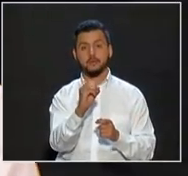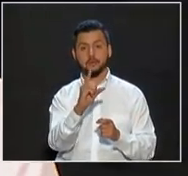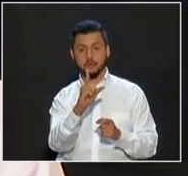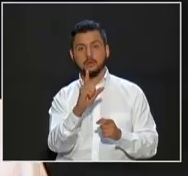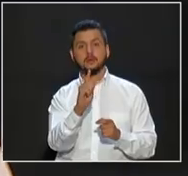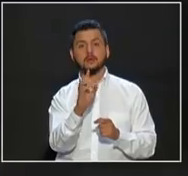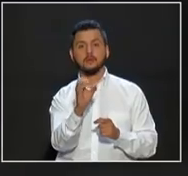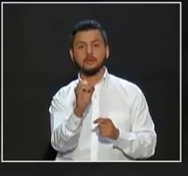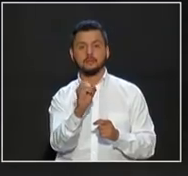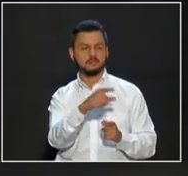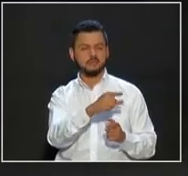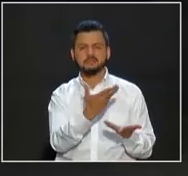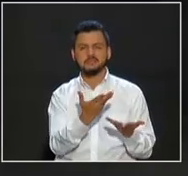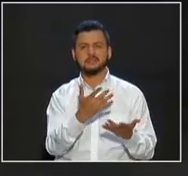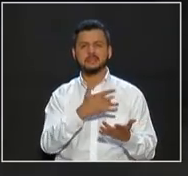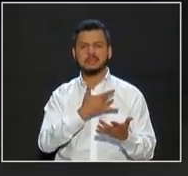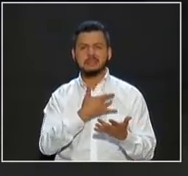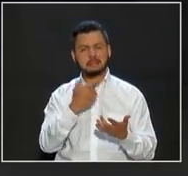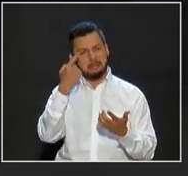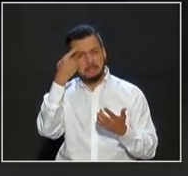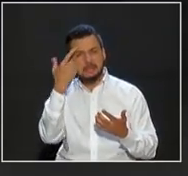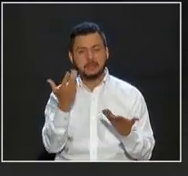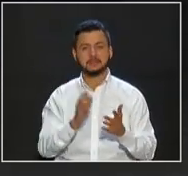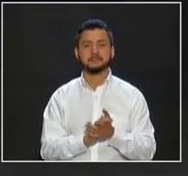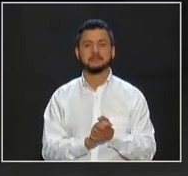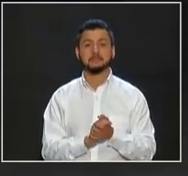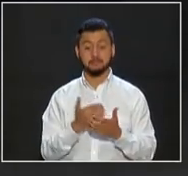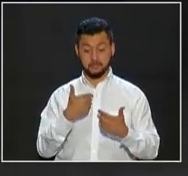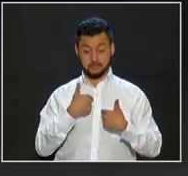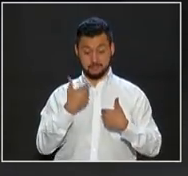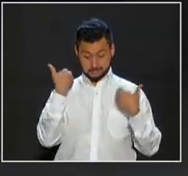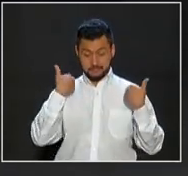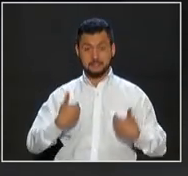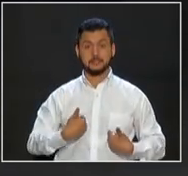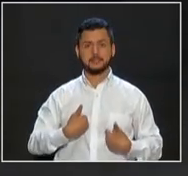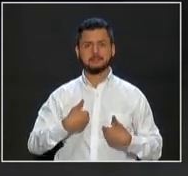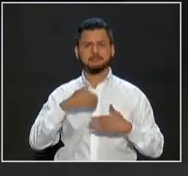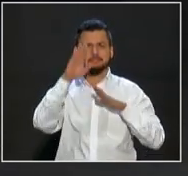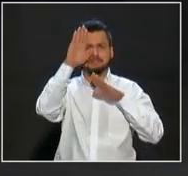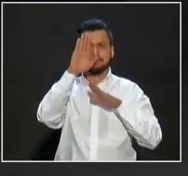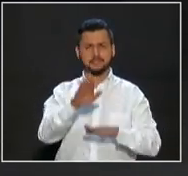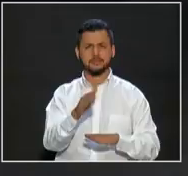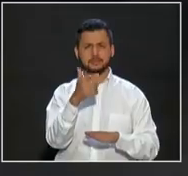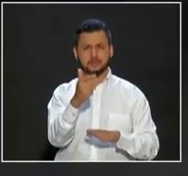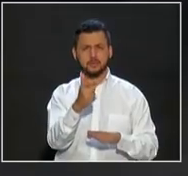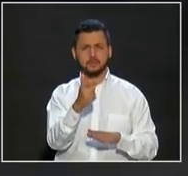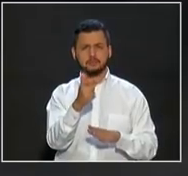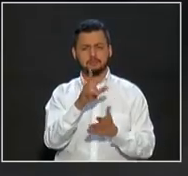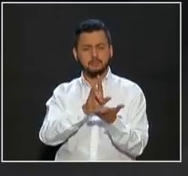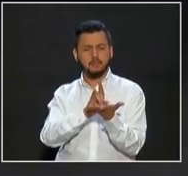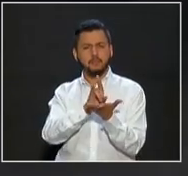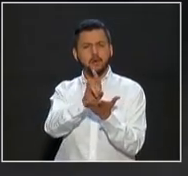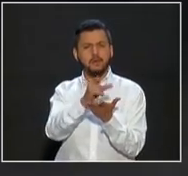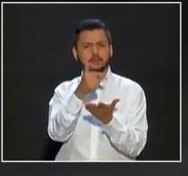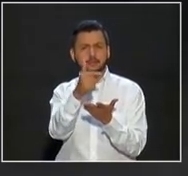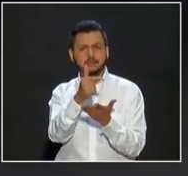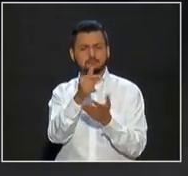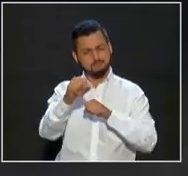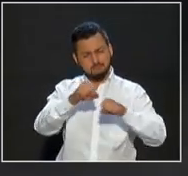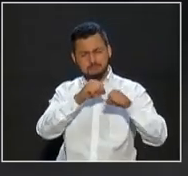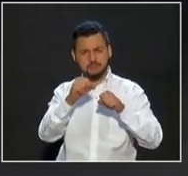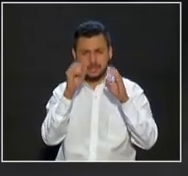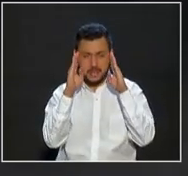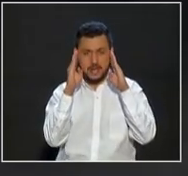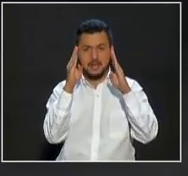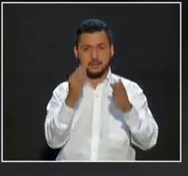también quiero decir con claridad que represento yo yo represento un modelo de administración pública eficiente y gerencial y en este modelo